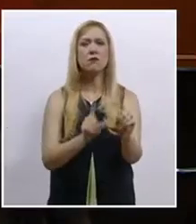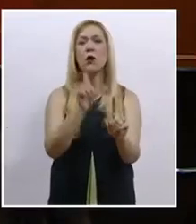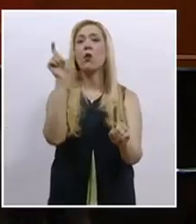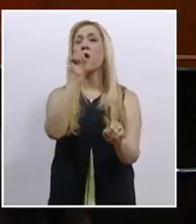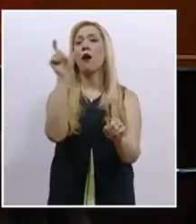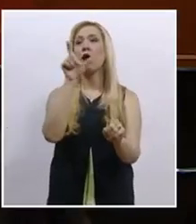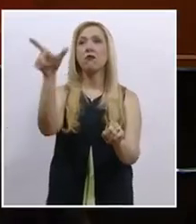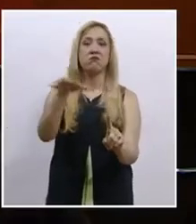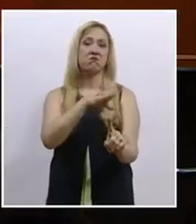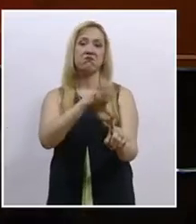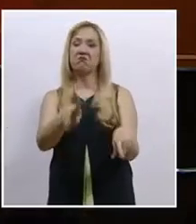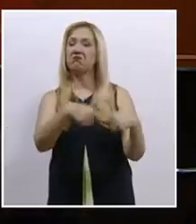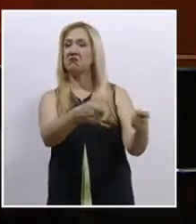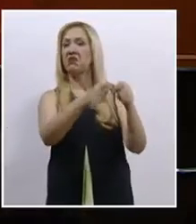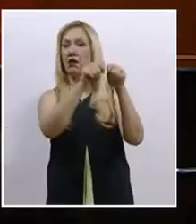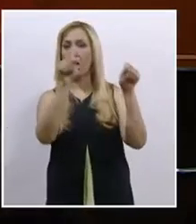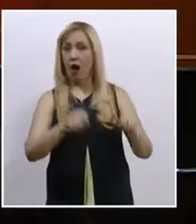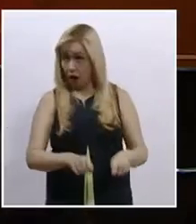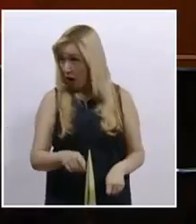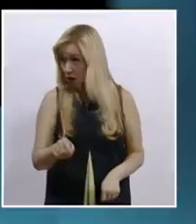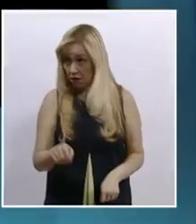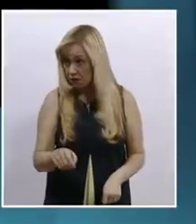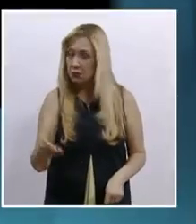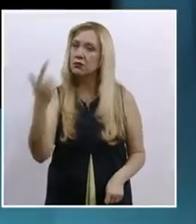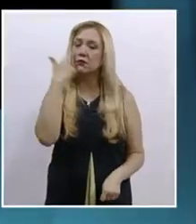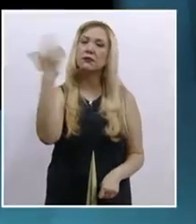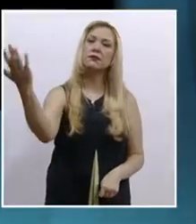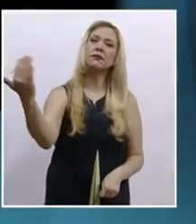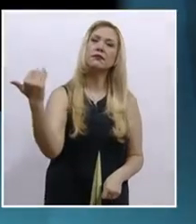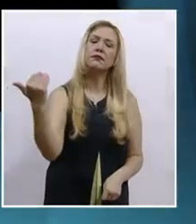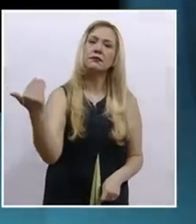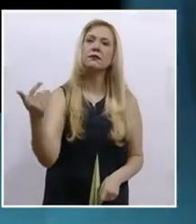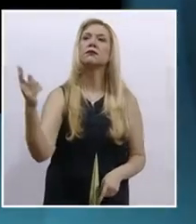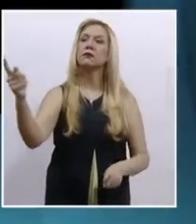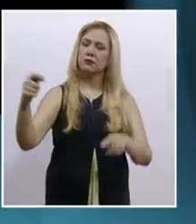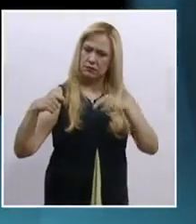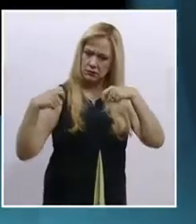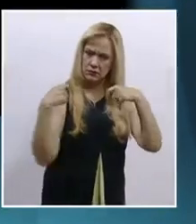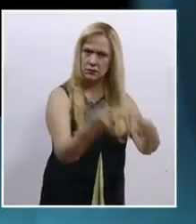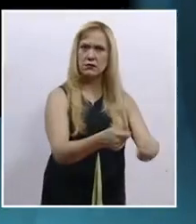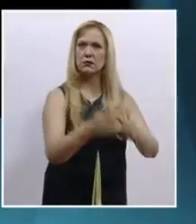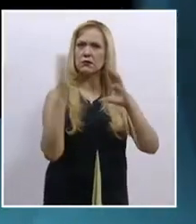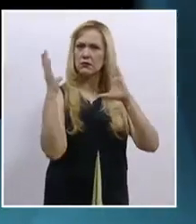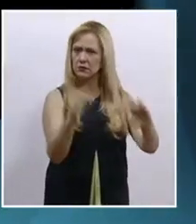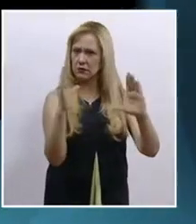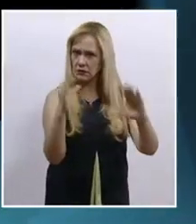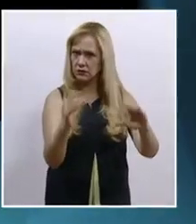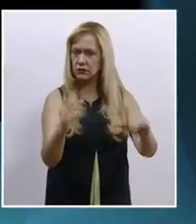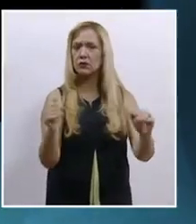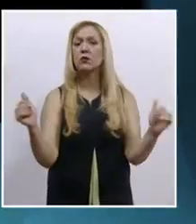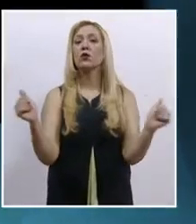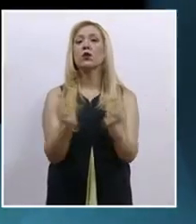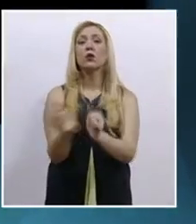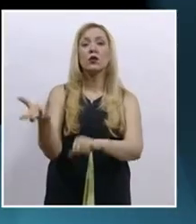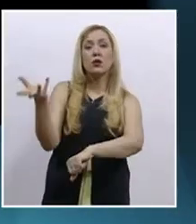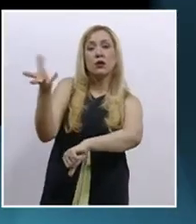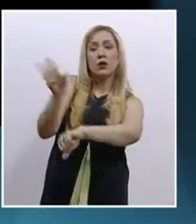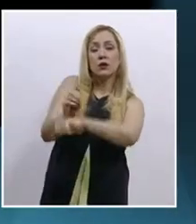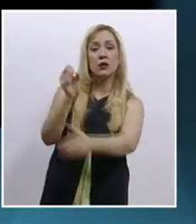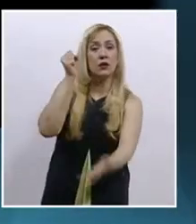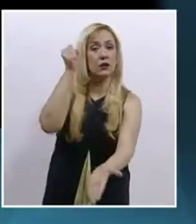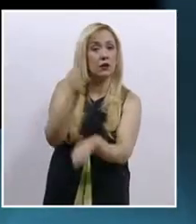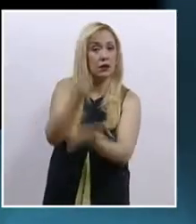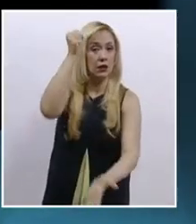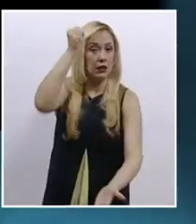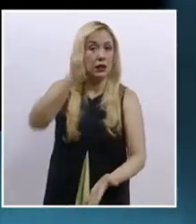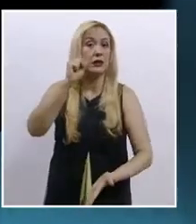títulos. Recordó que el Estado permite a las universidades privadas prestar el servicio de educación superior a través de una autorización o reconocimiento